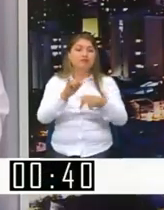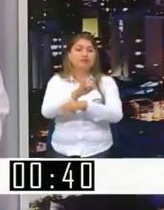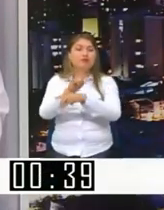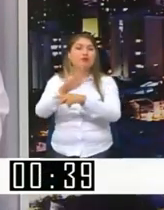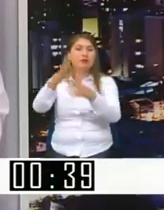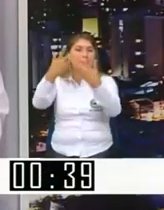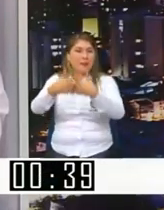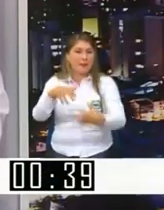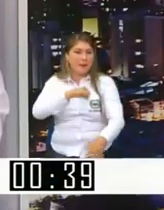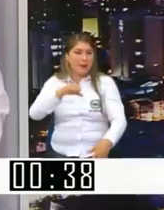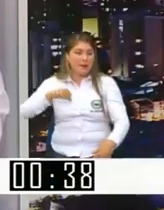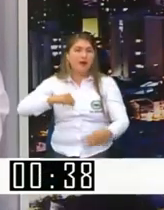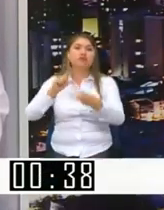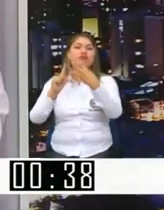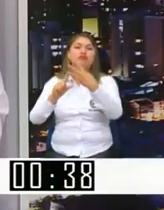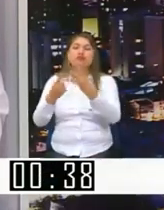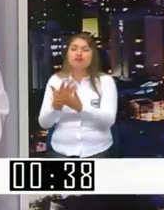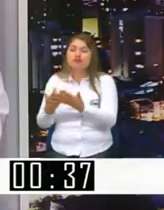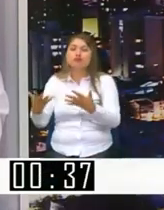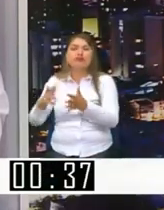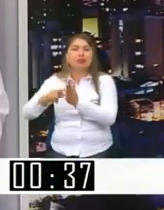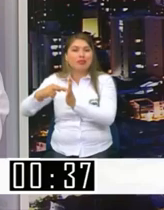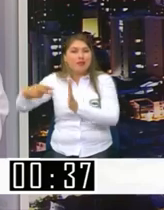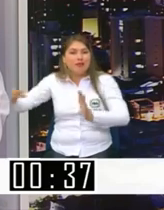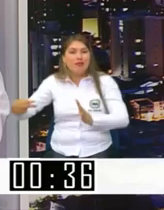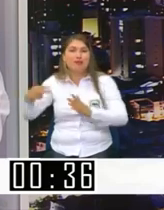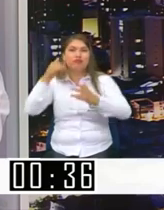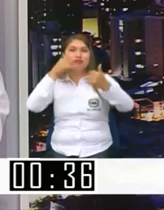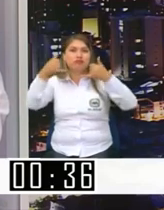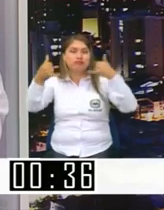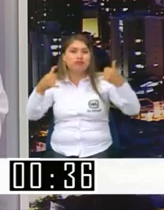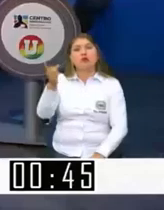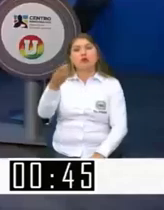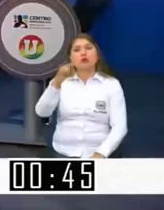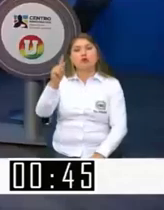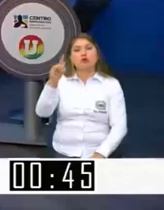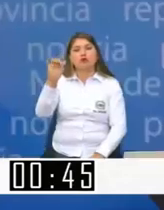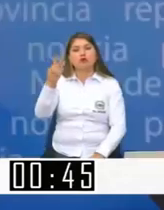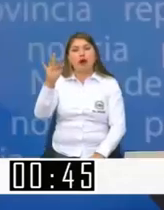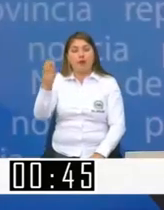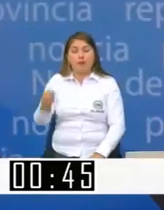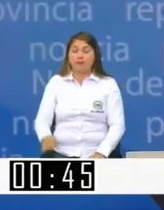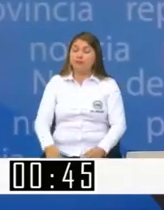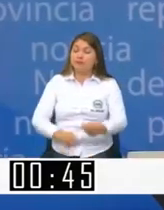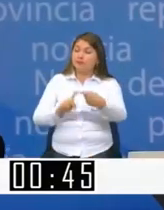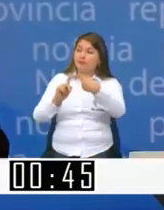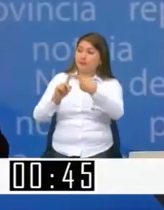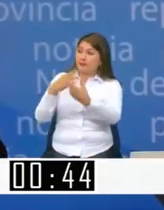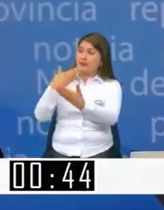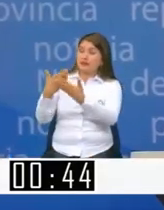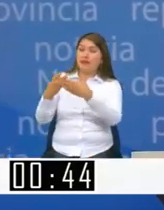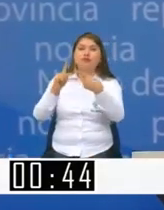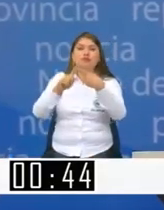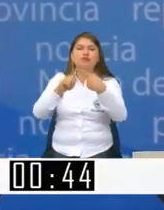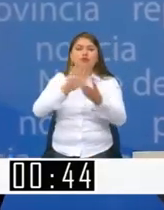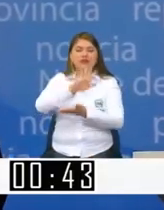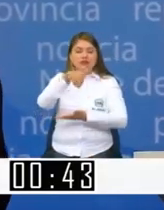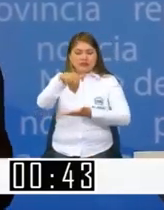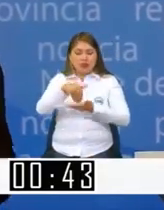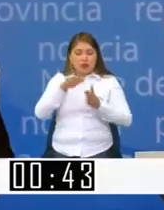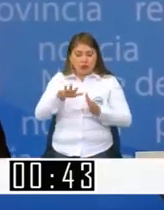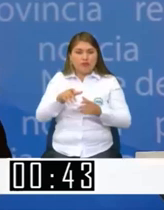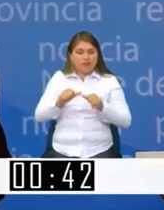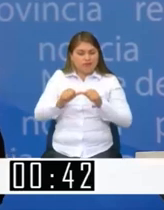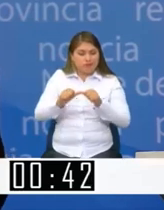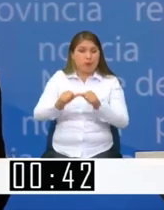vigilancia privada y las herramientas tecnológicas como cámaras de seguridad y drones. Lo primero es la creación del Centro Permanente de